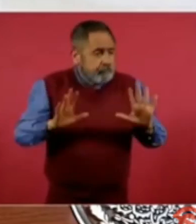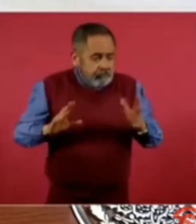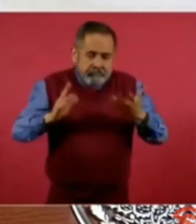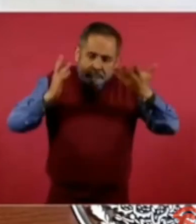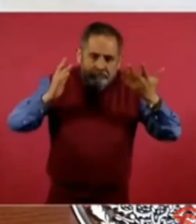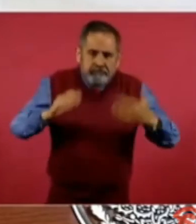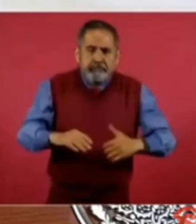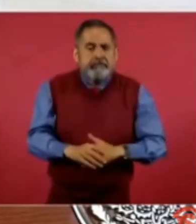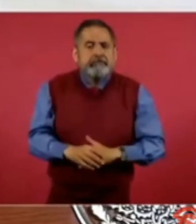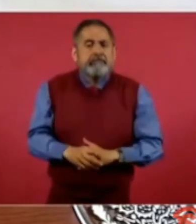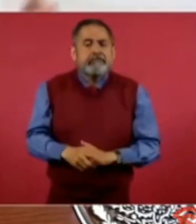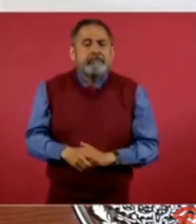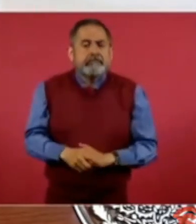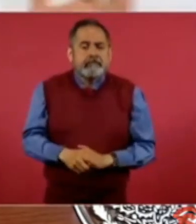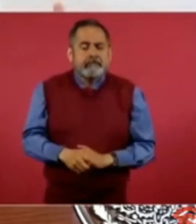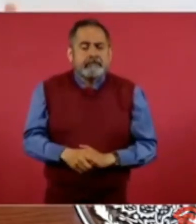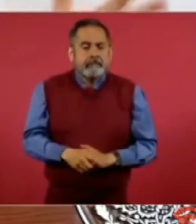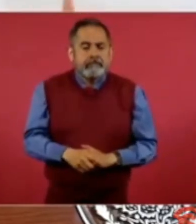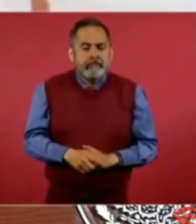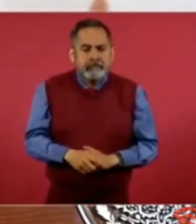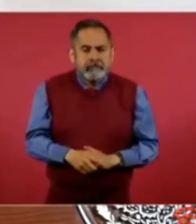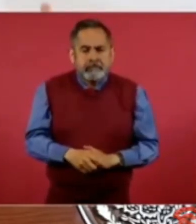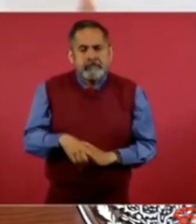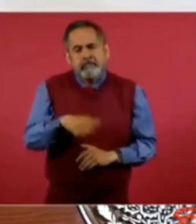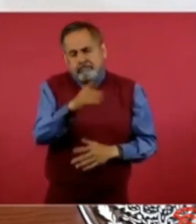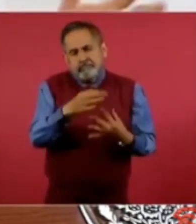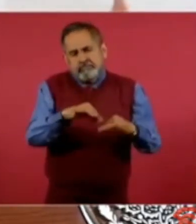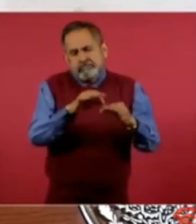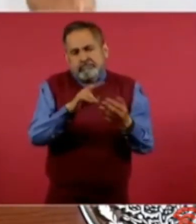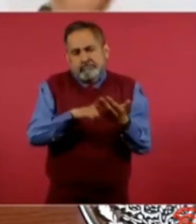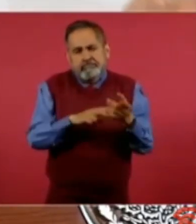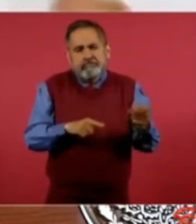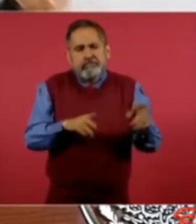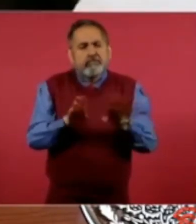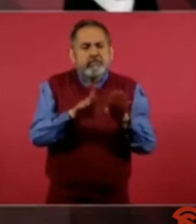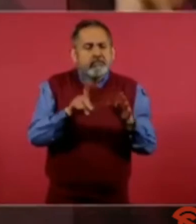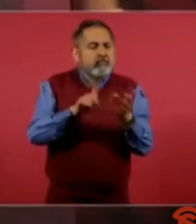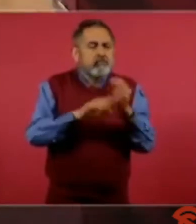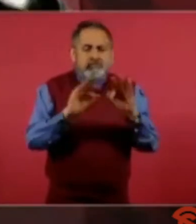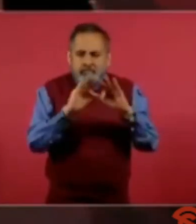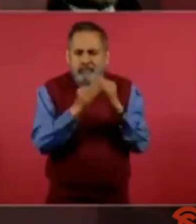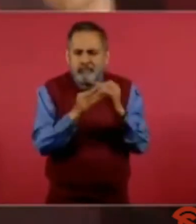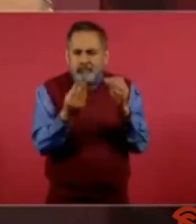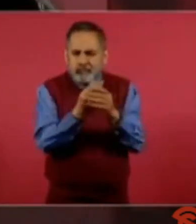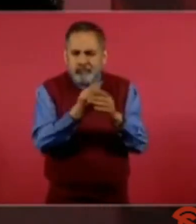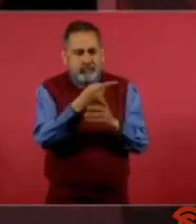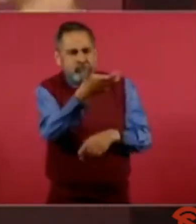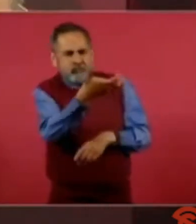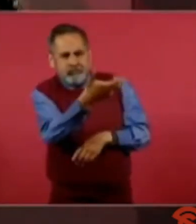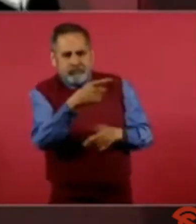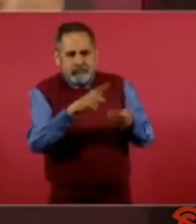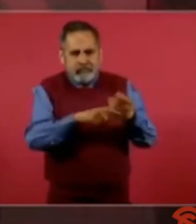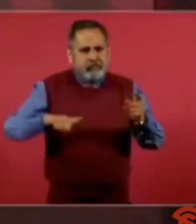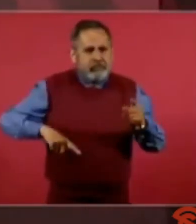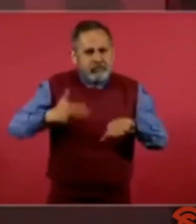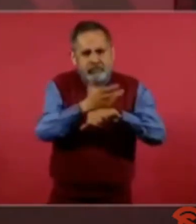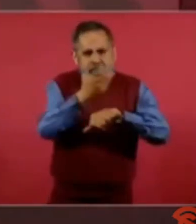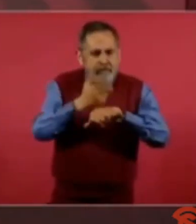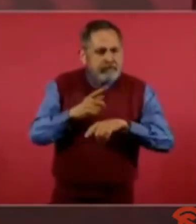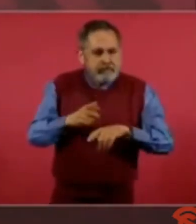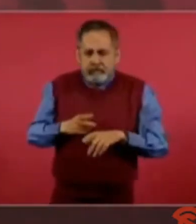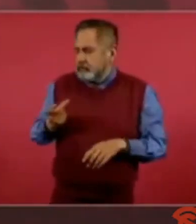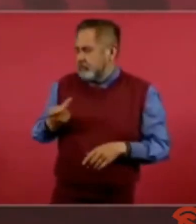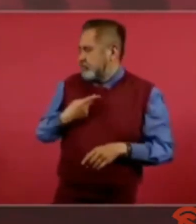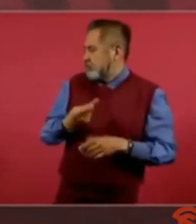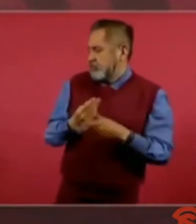acuerdo eso tiene mucho que ver también con la manera de actuar del gobierno de Estados Unidos